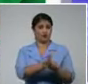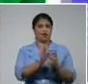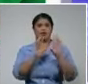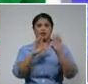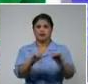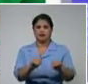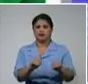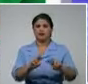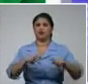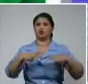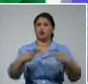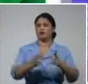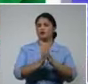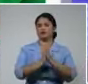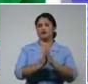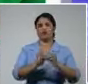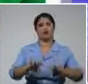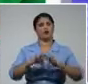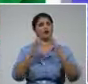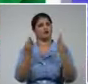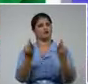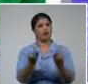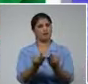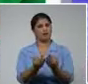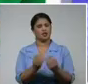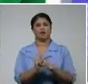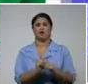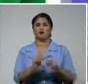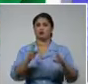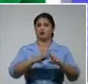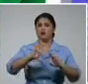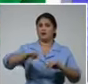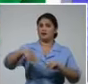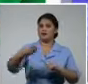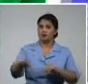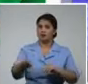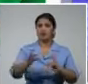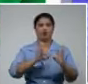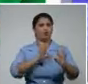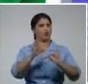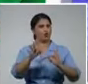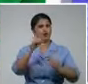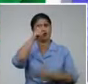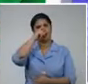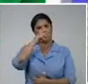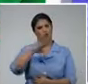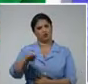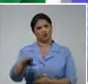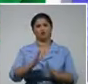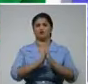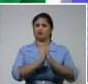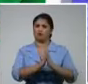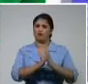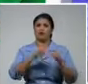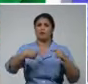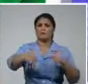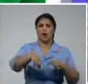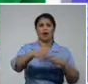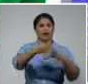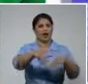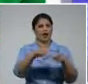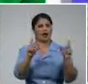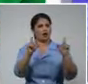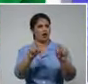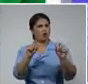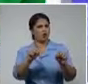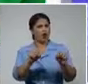padres, familiares, vecinos, a proteger mucho a este grupo de población. De 20 a 39